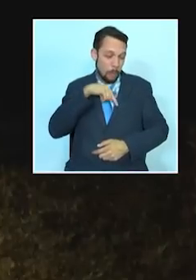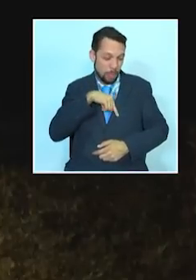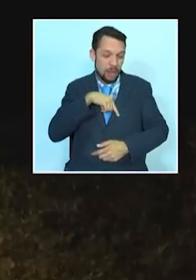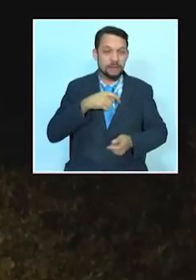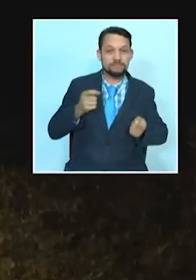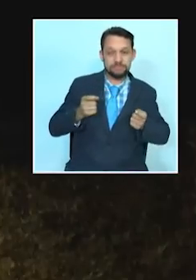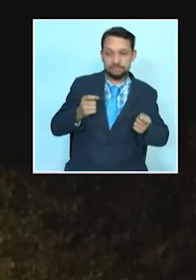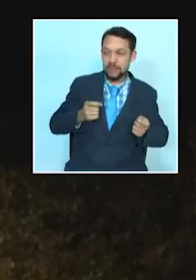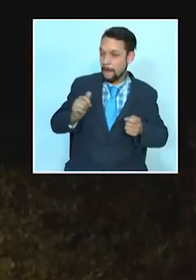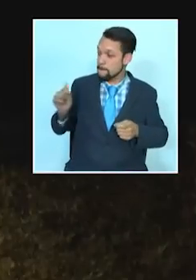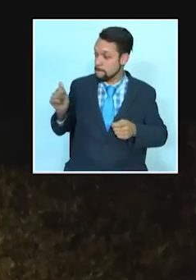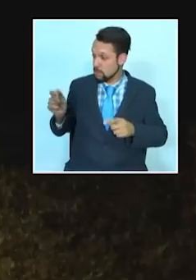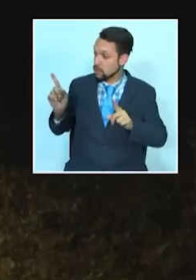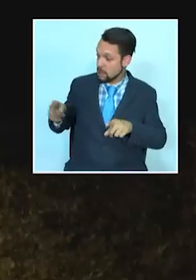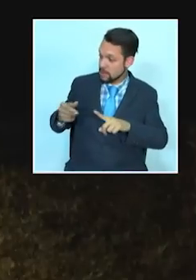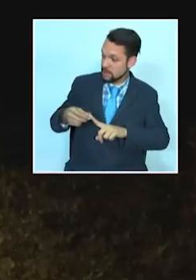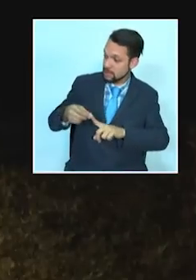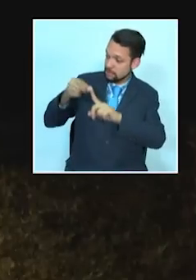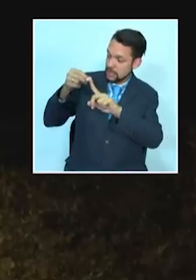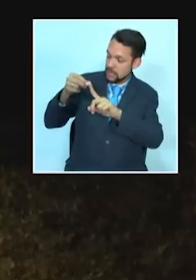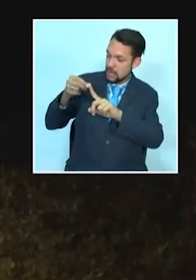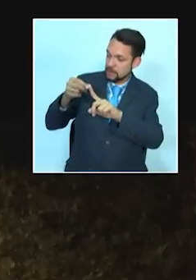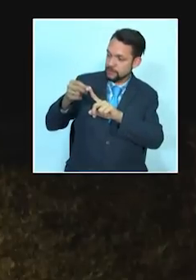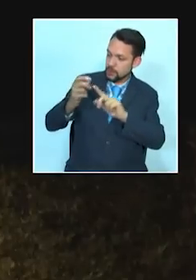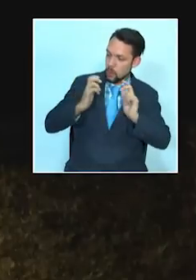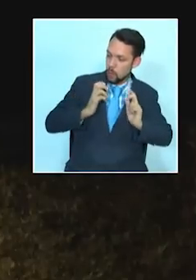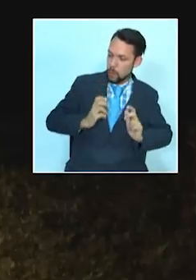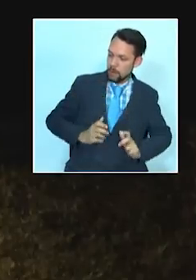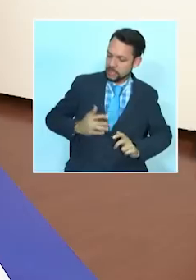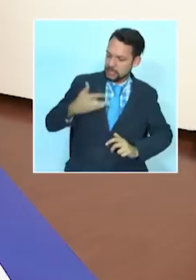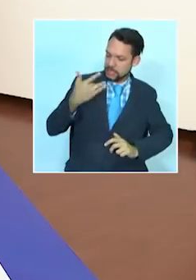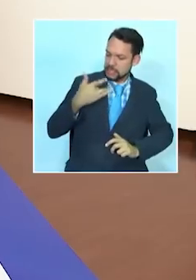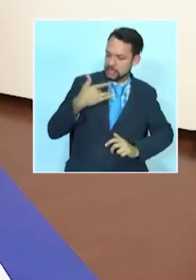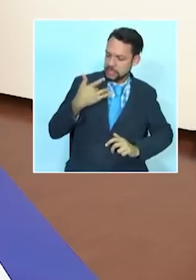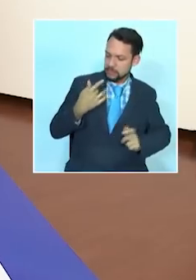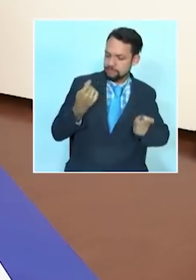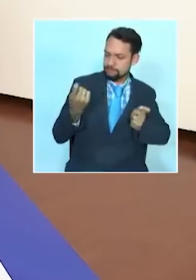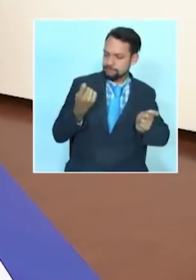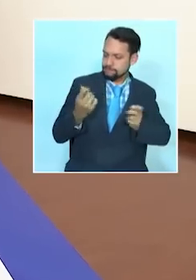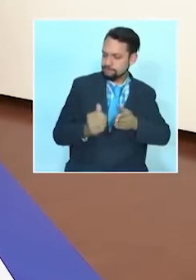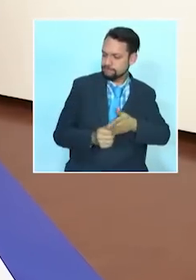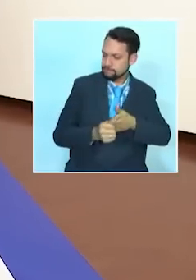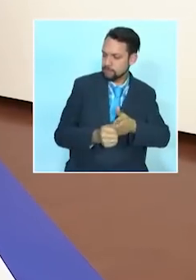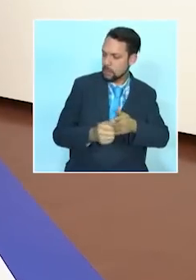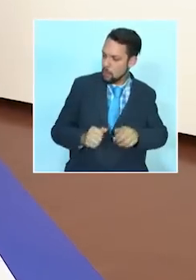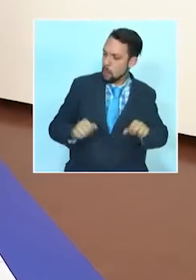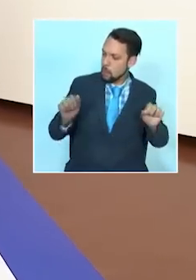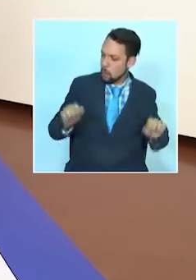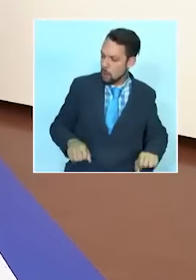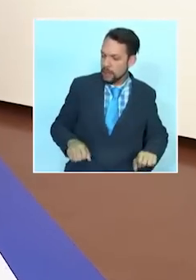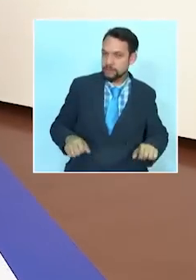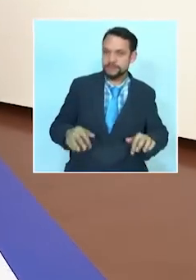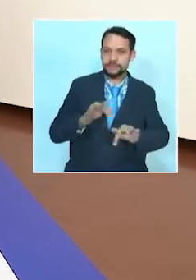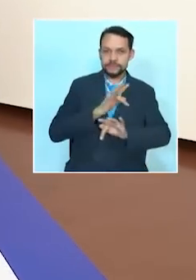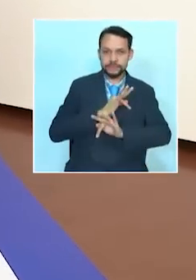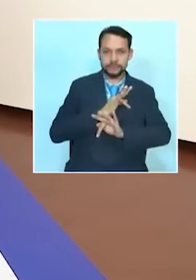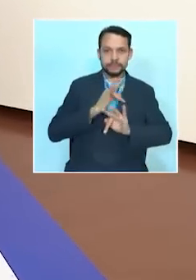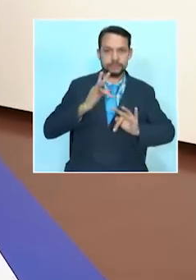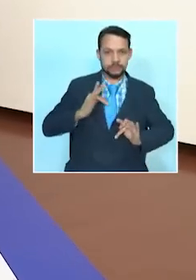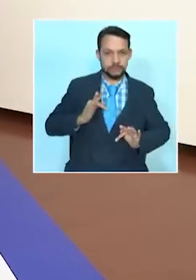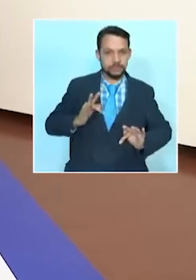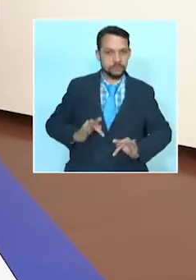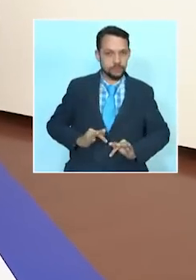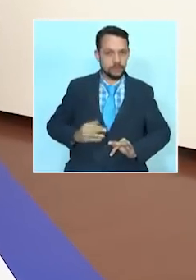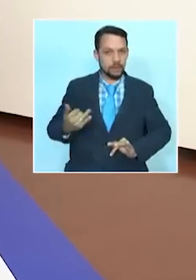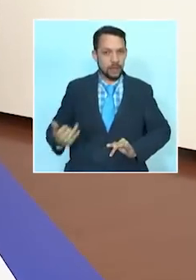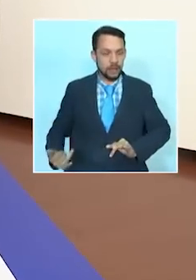y a su profesión y es sanar desde el alma sanar desde adentro No es cierto Así es Iván y en estas terapias que hacen en